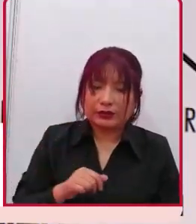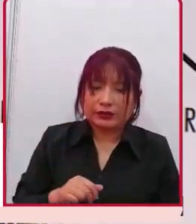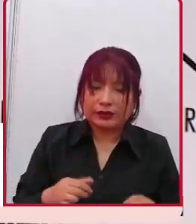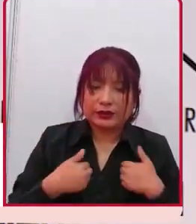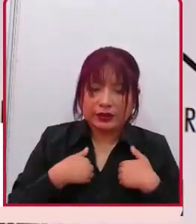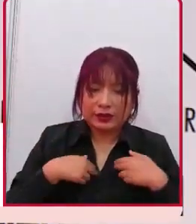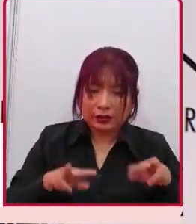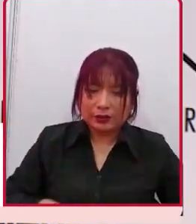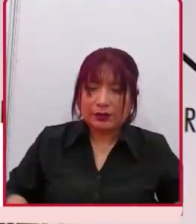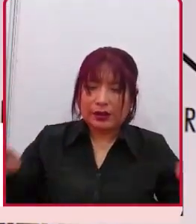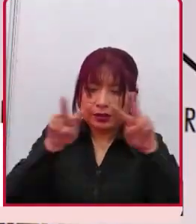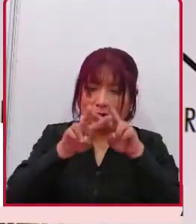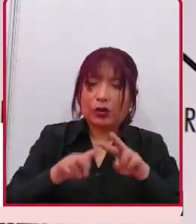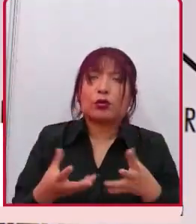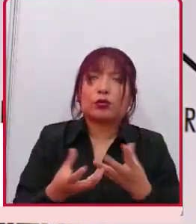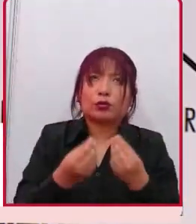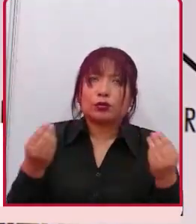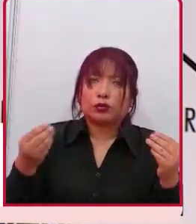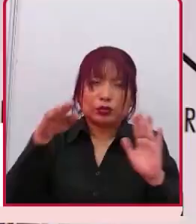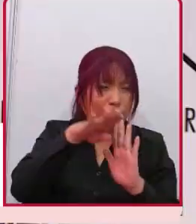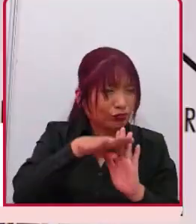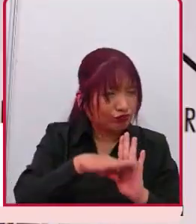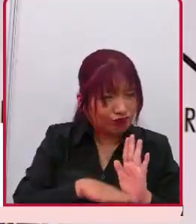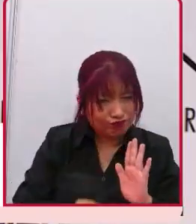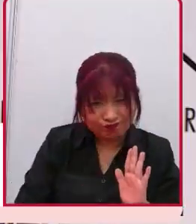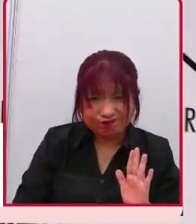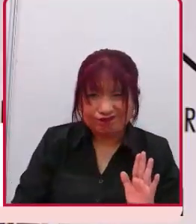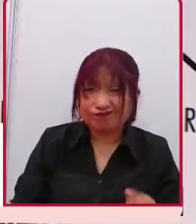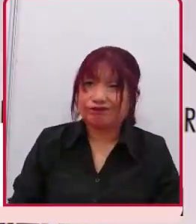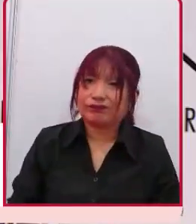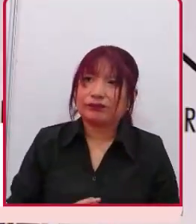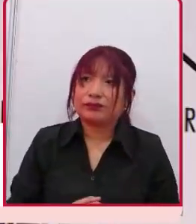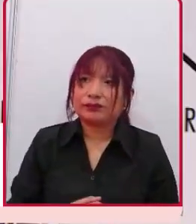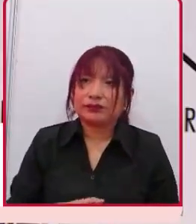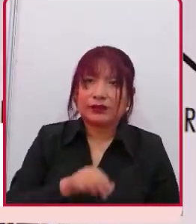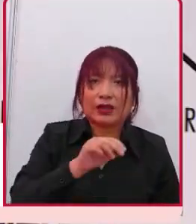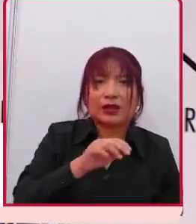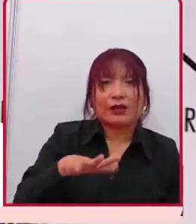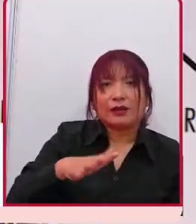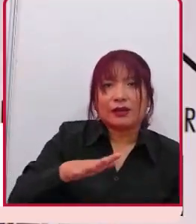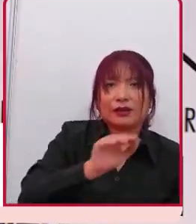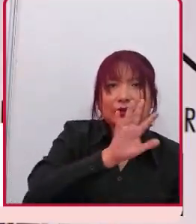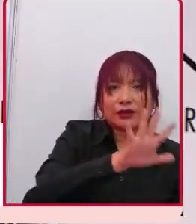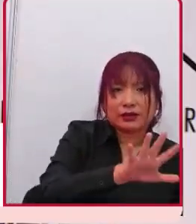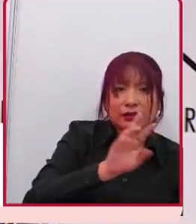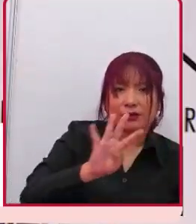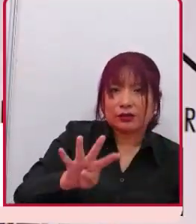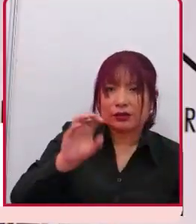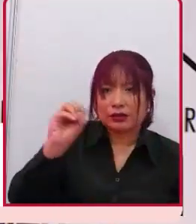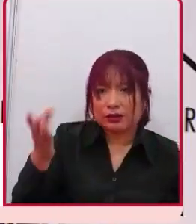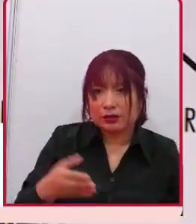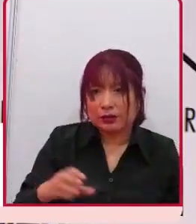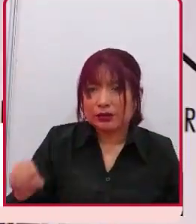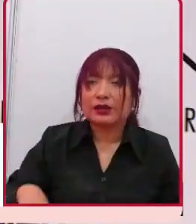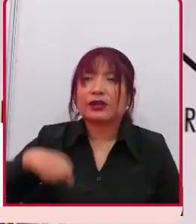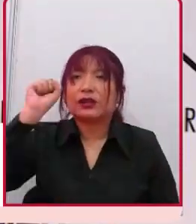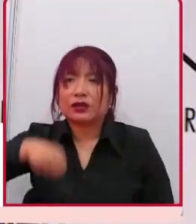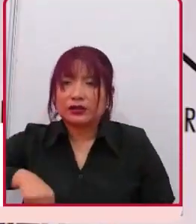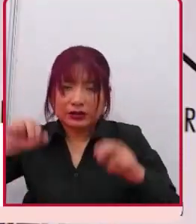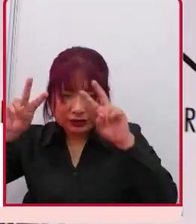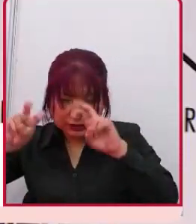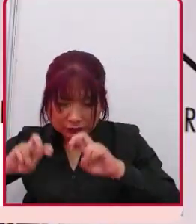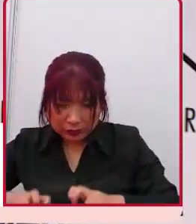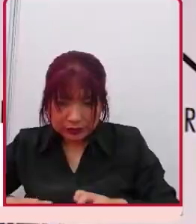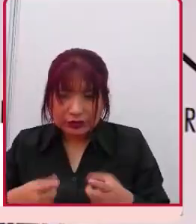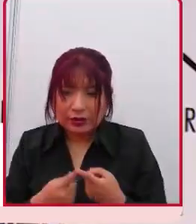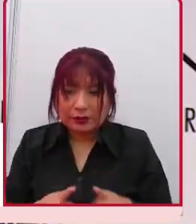valor muy bajo de grado de liberación, que era alrededor de 54%. O sea, sí se ha hecho un estudio y no lo